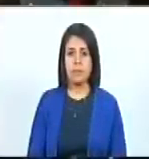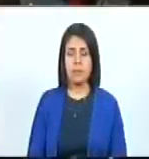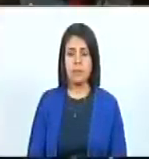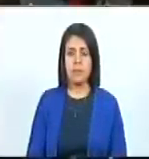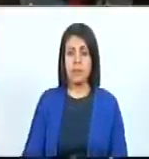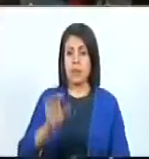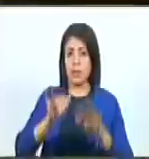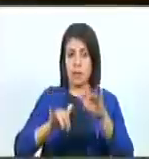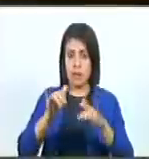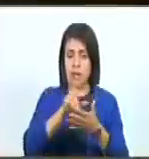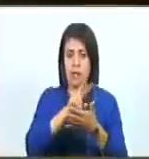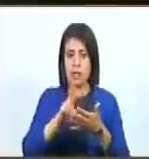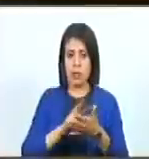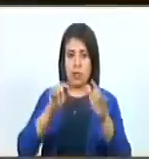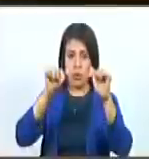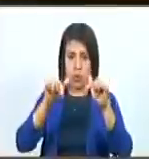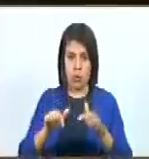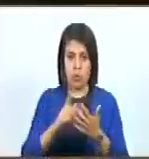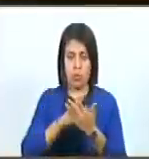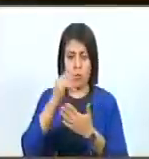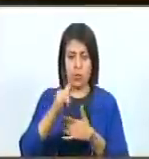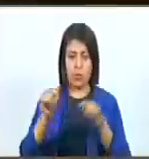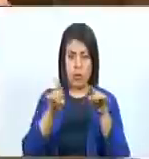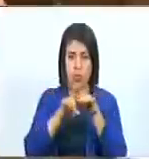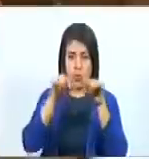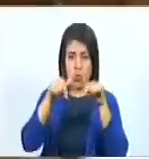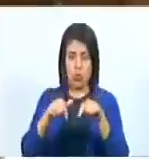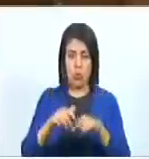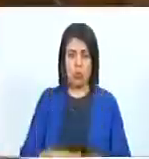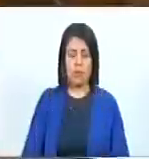Ciudadana secretaria sirve esa lectura al proyecto de orden del día.